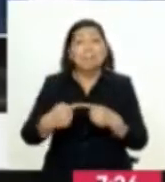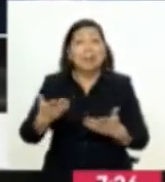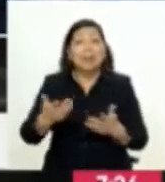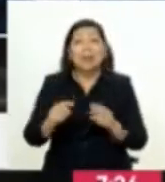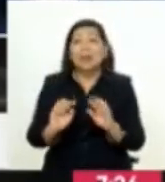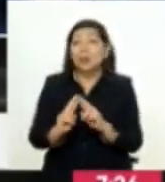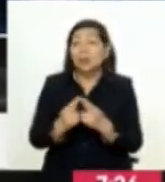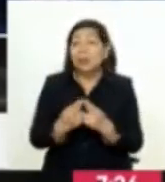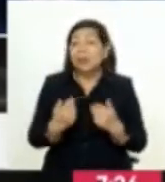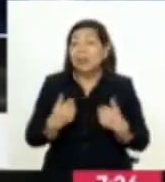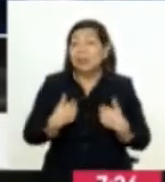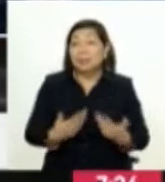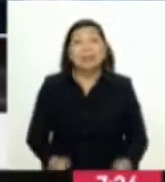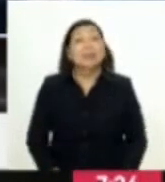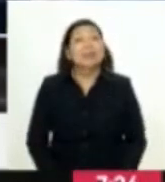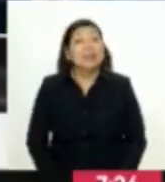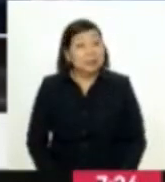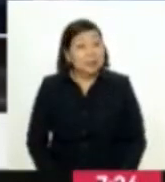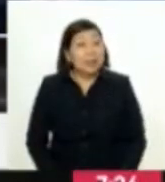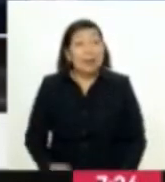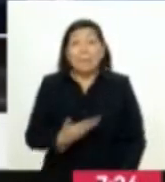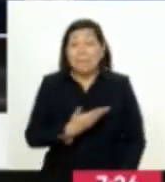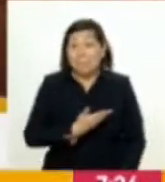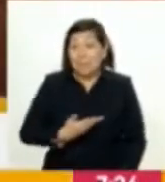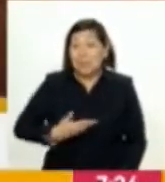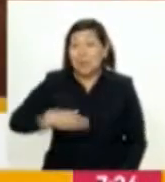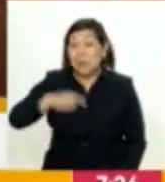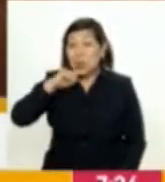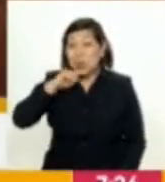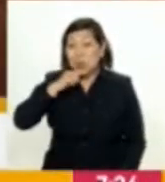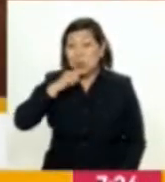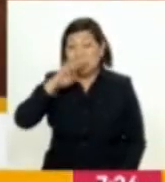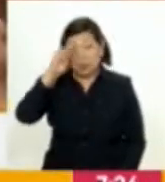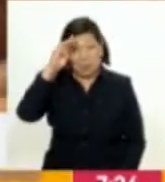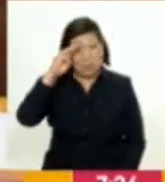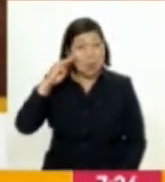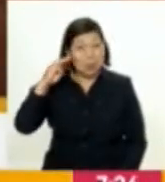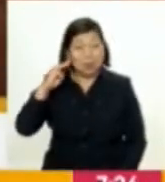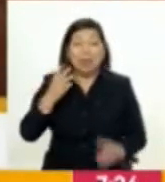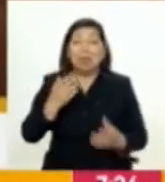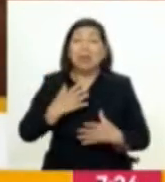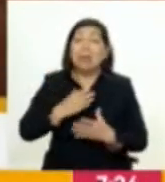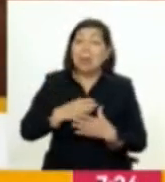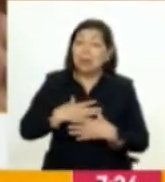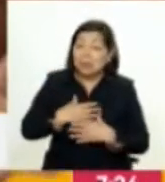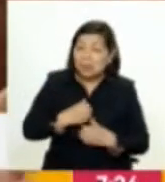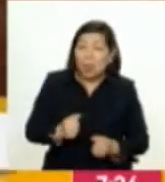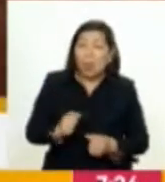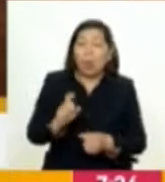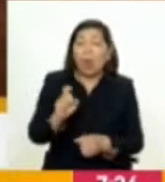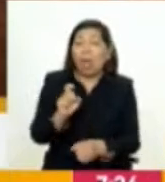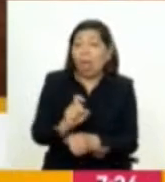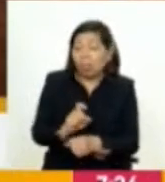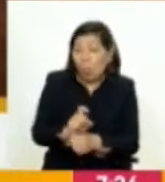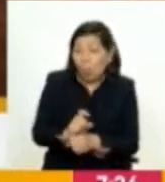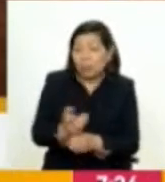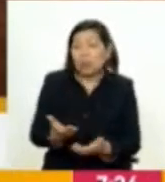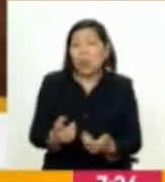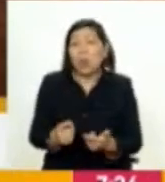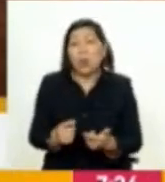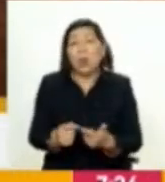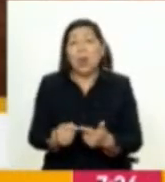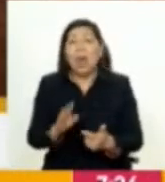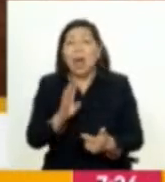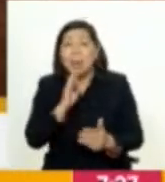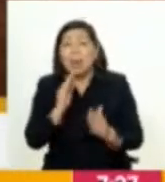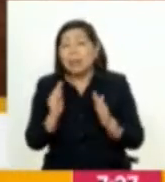olvido de dónde vengo. Bueno, la presidenta Boluarte habló de unos lineamientos que comenzaban por salud, pasaban por educación, ¿no? Hablaba